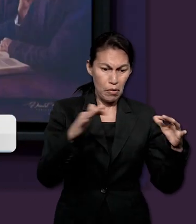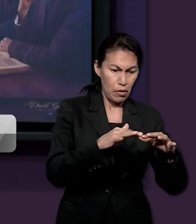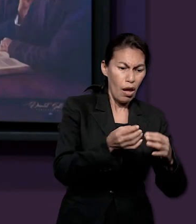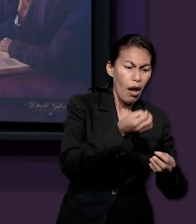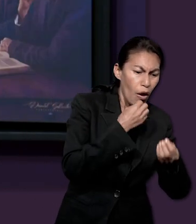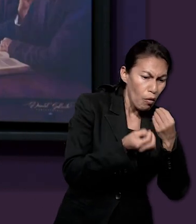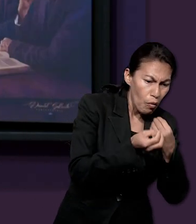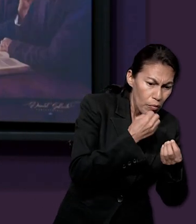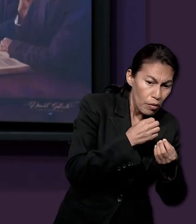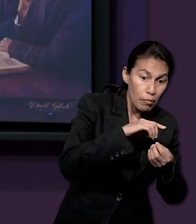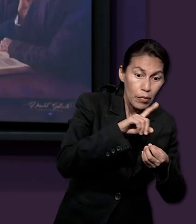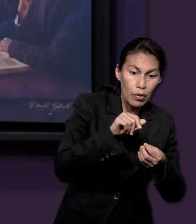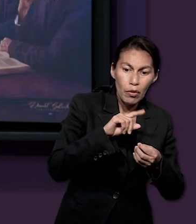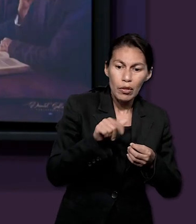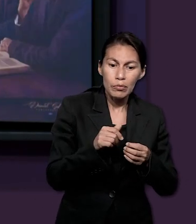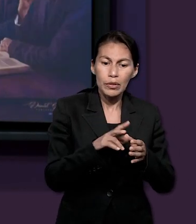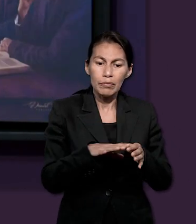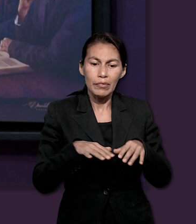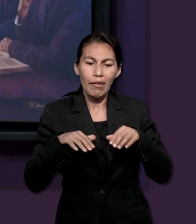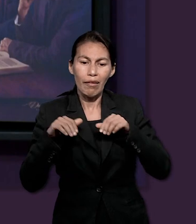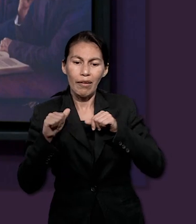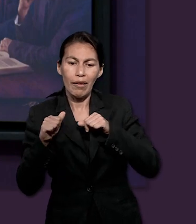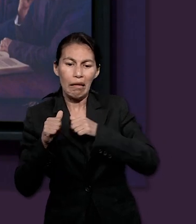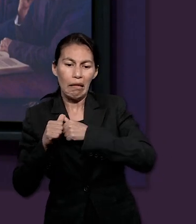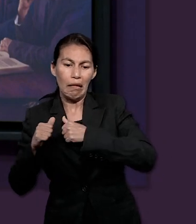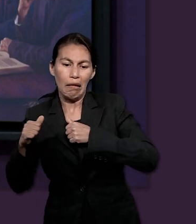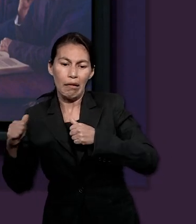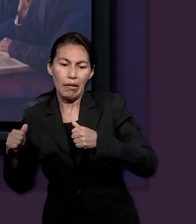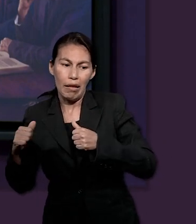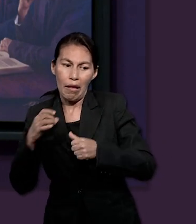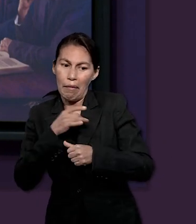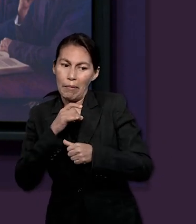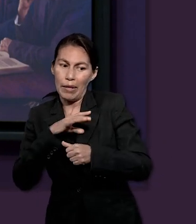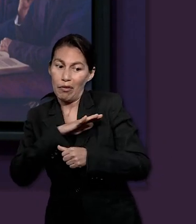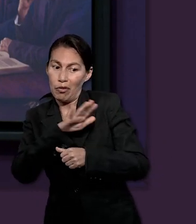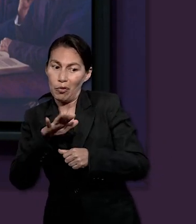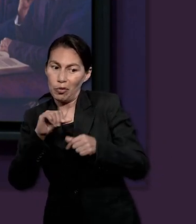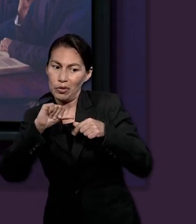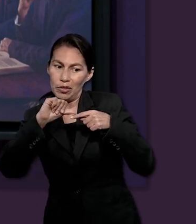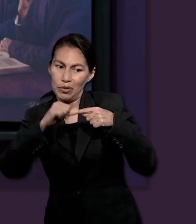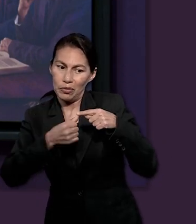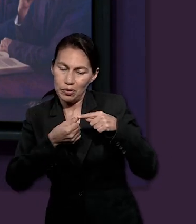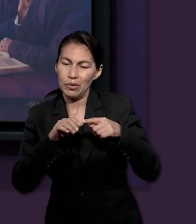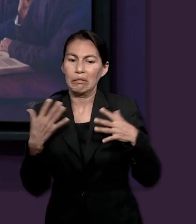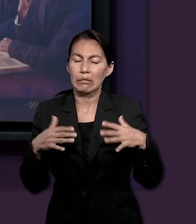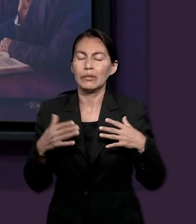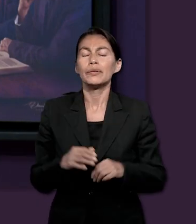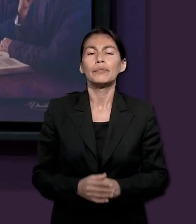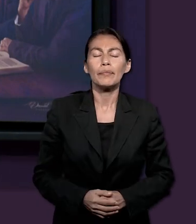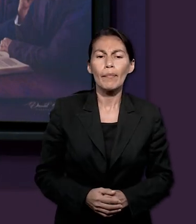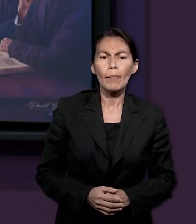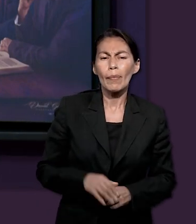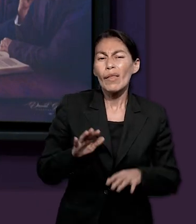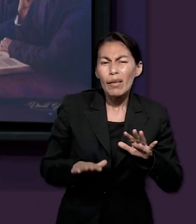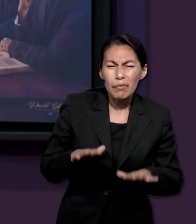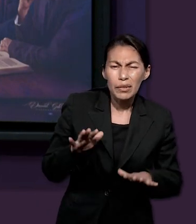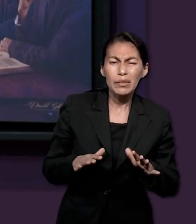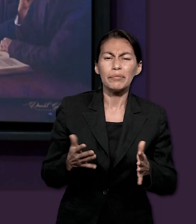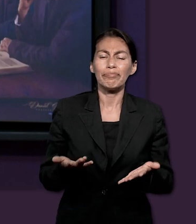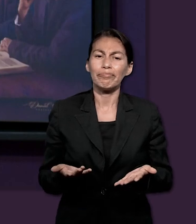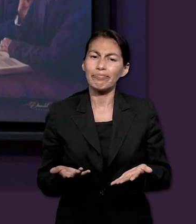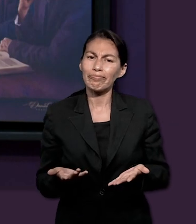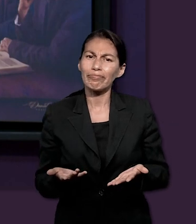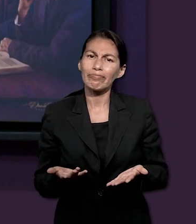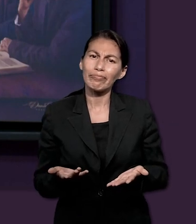Pero después que llegaron, se retraía y se apartaba porque tenía miedo de los de la circuncisión. En